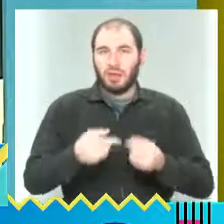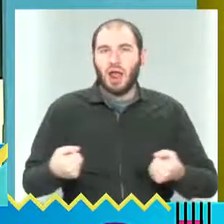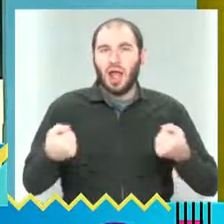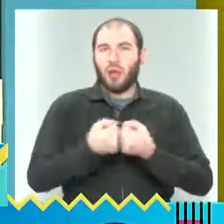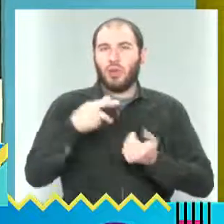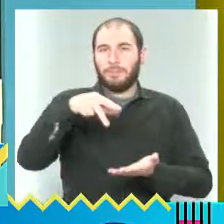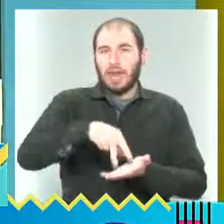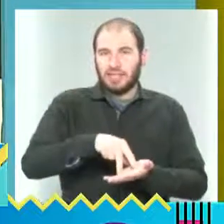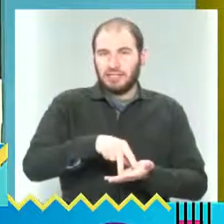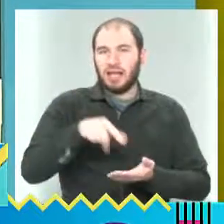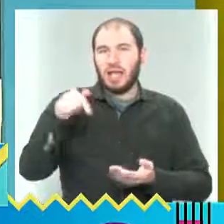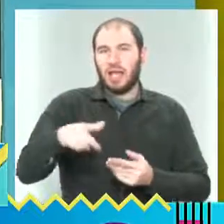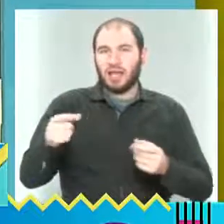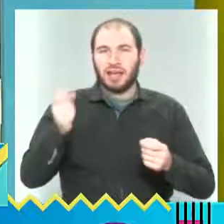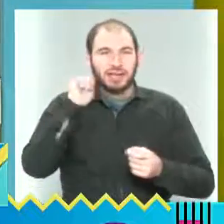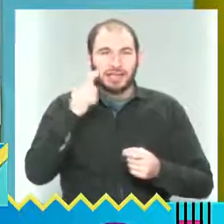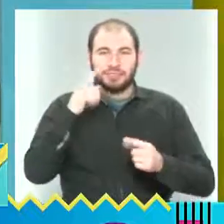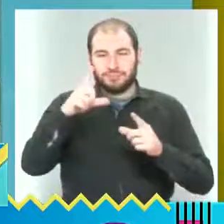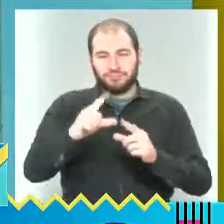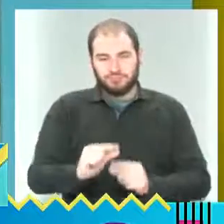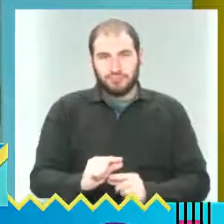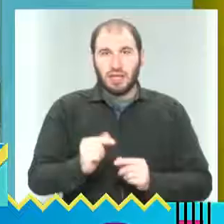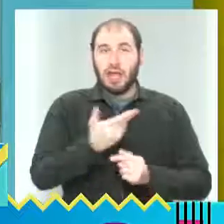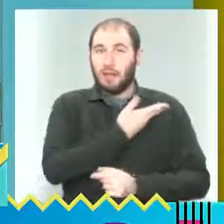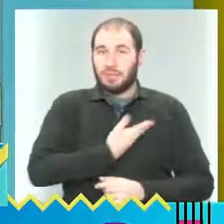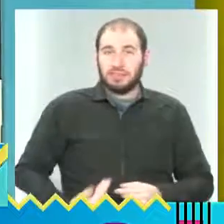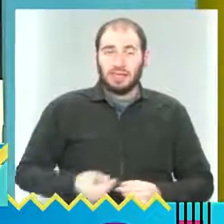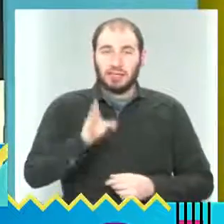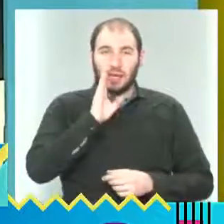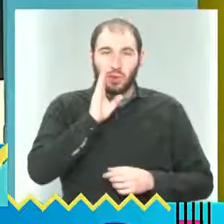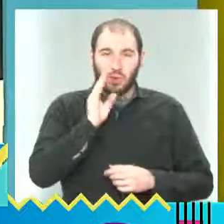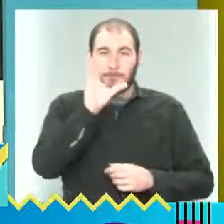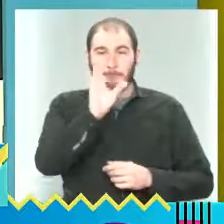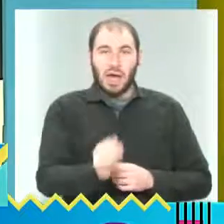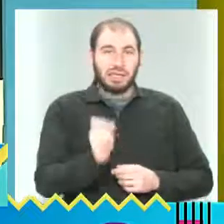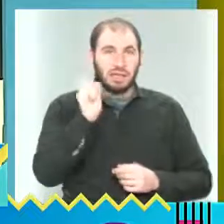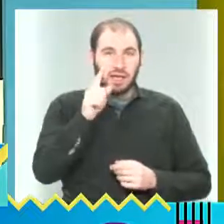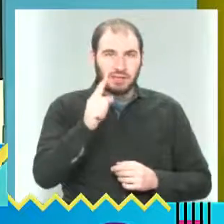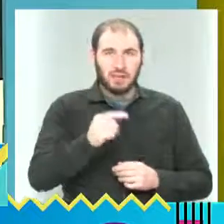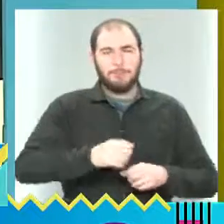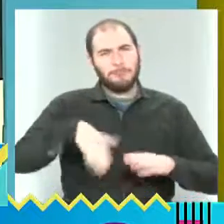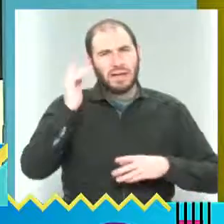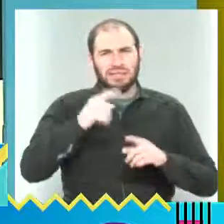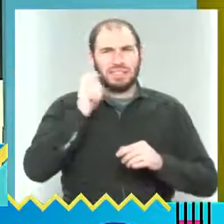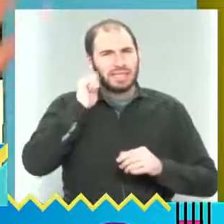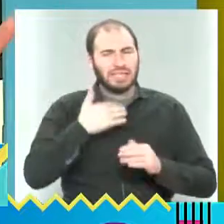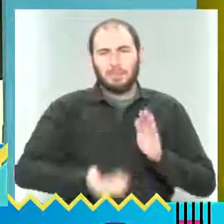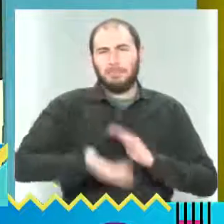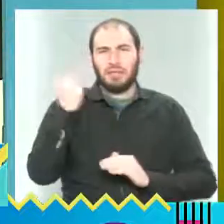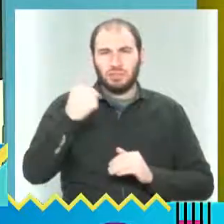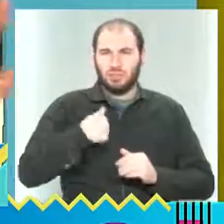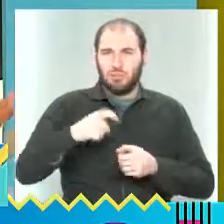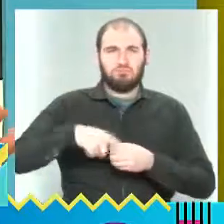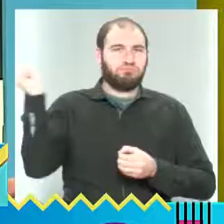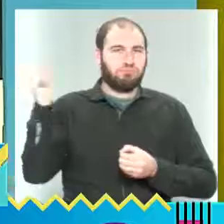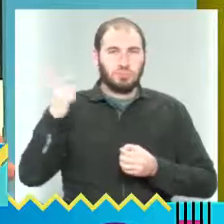de París donde se busca reducir la emisión de gases, y un presidente de Estados Unidos, uno de los países que mayor emisión de gases tiene, dice, yo de acá me salgo,